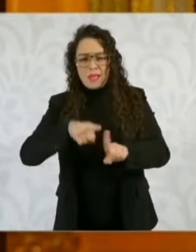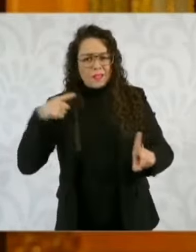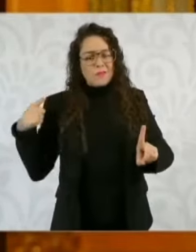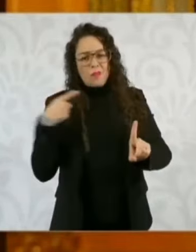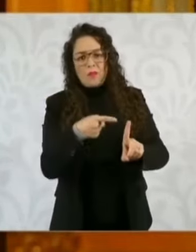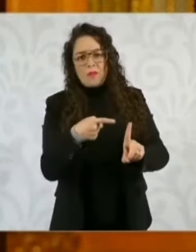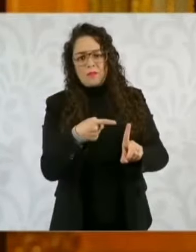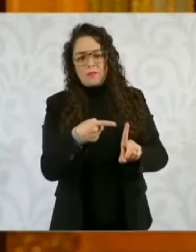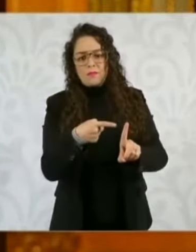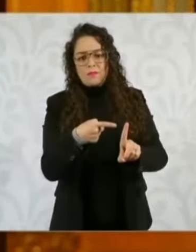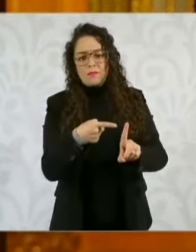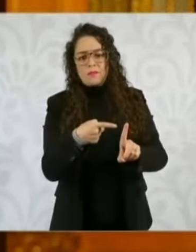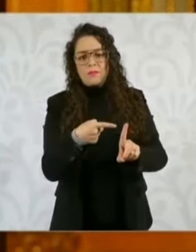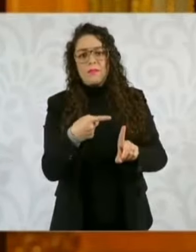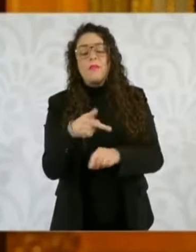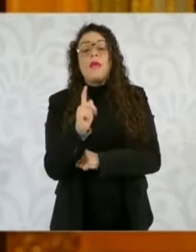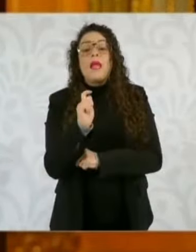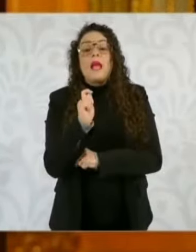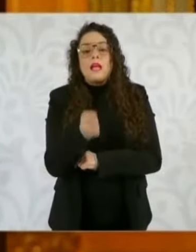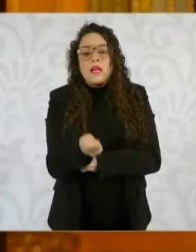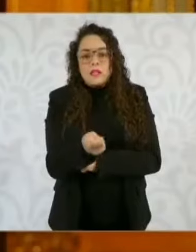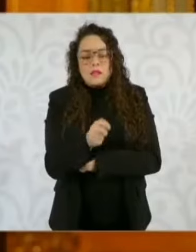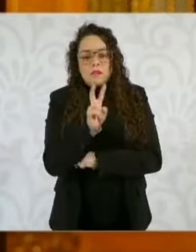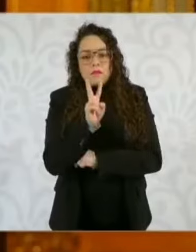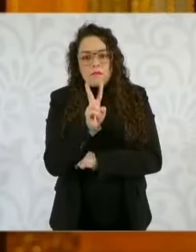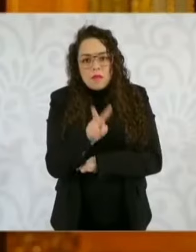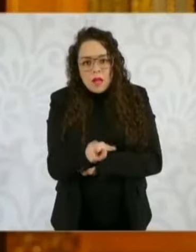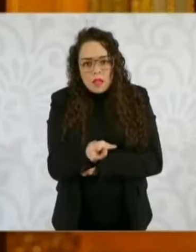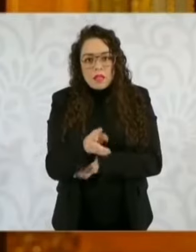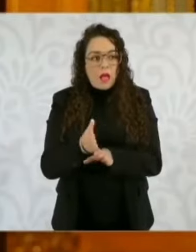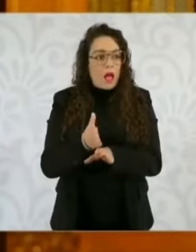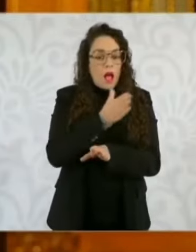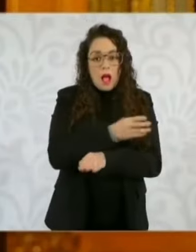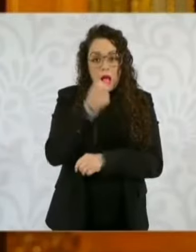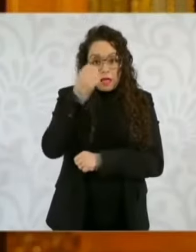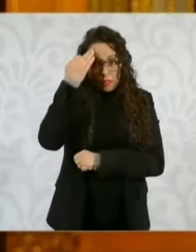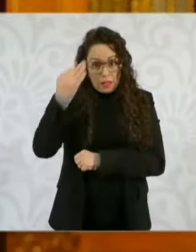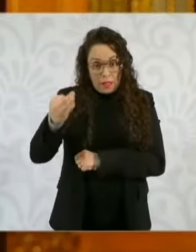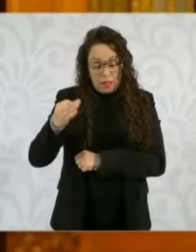pero habla de la decadencia, de la degradación del sexenio de Calderón.